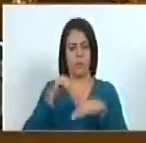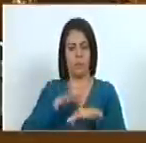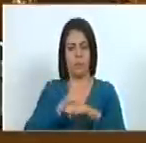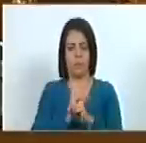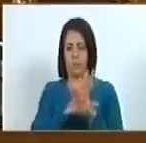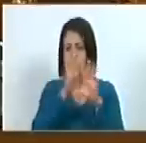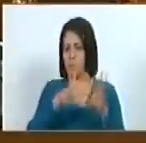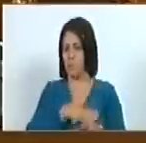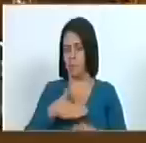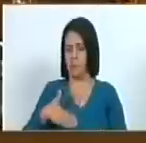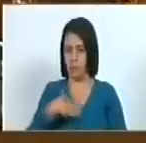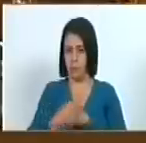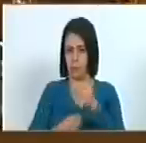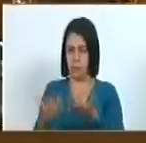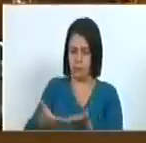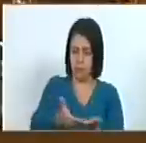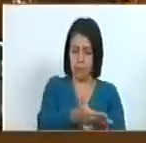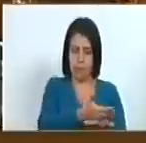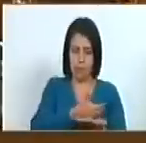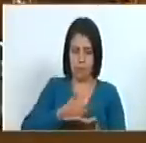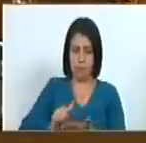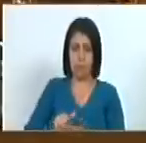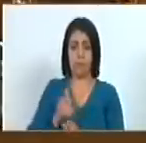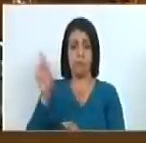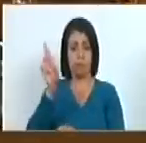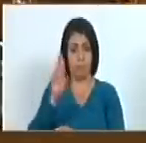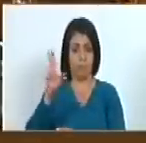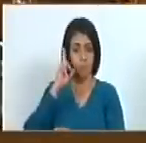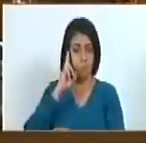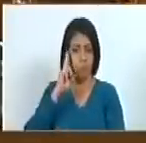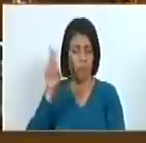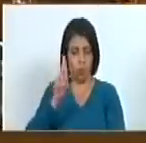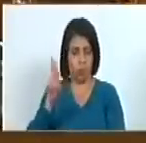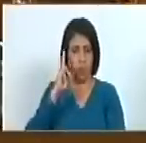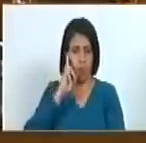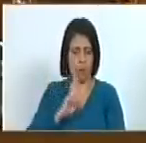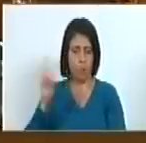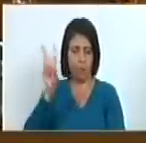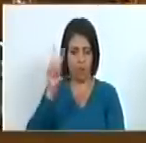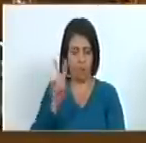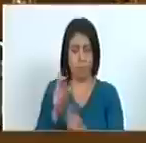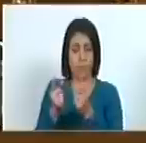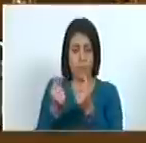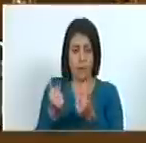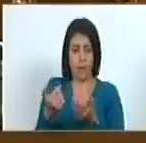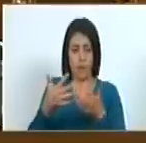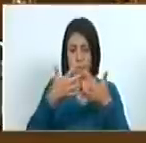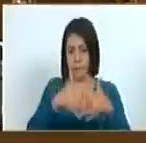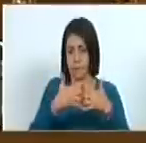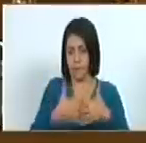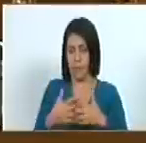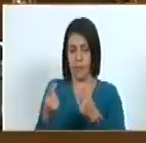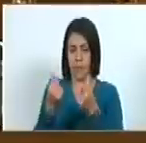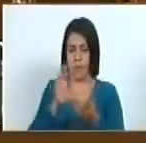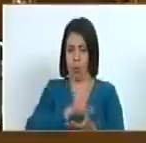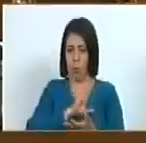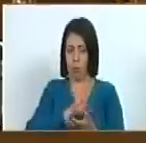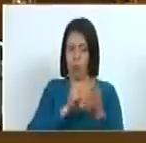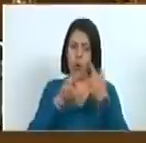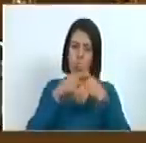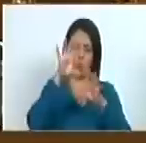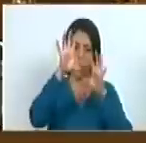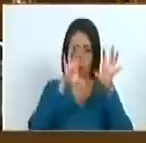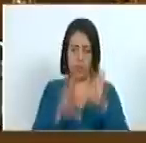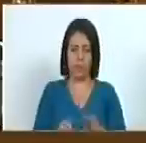clara intención de despojar a la República Bolivariana de Venezuela y sus entidades de sus activos en el